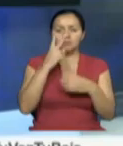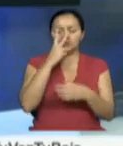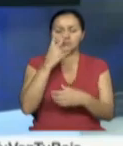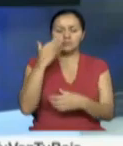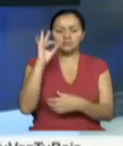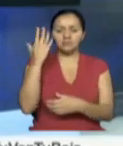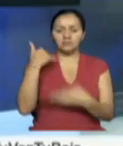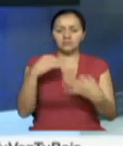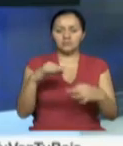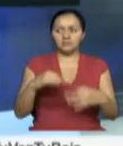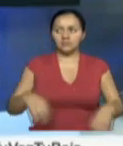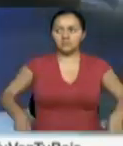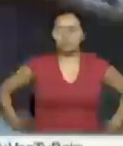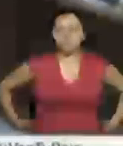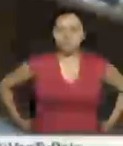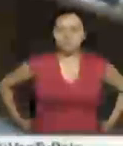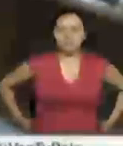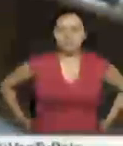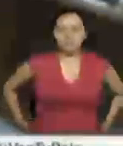Veamos esta nota.